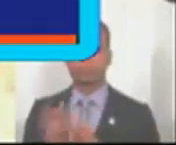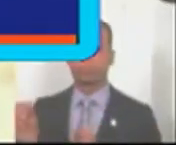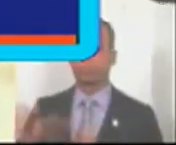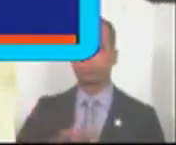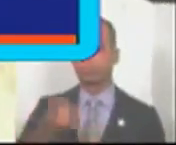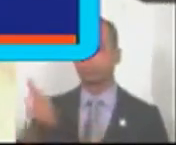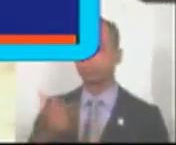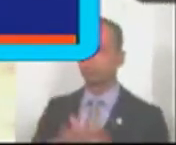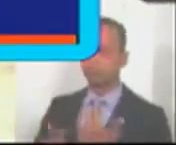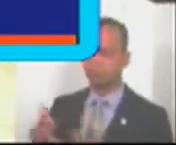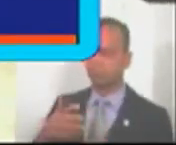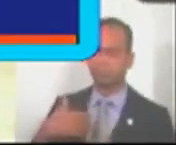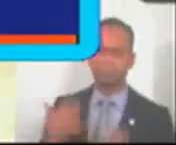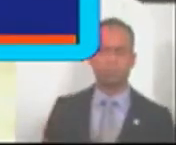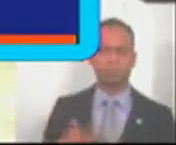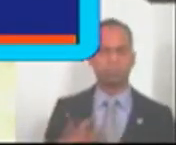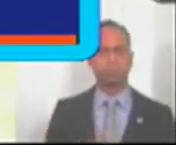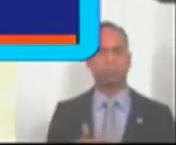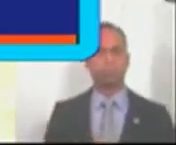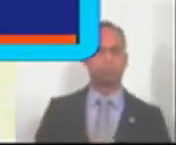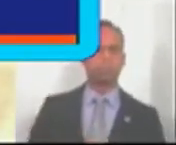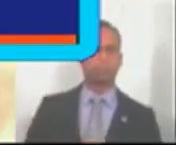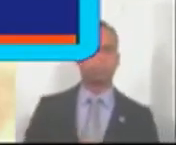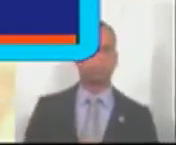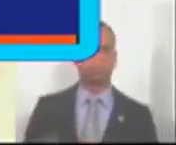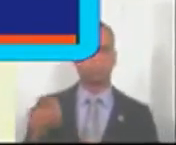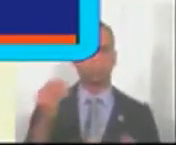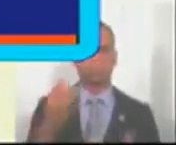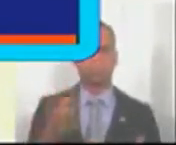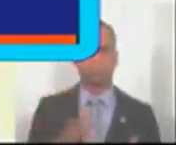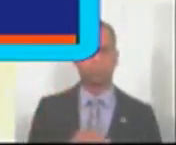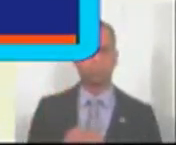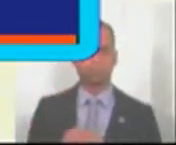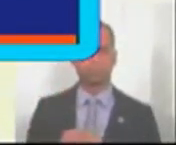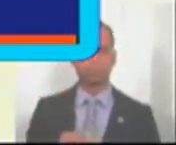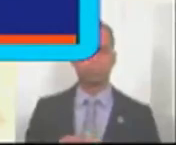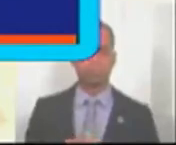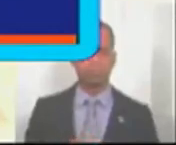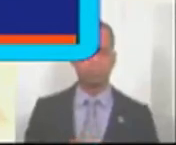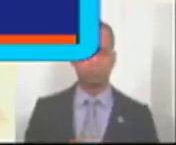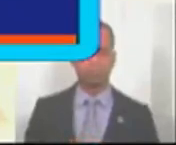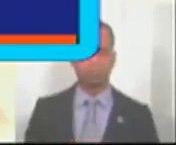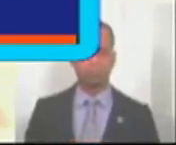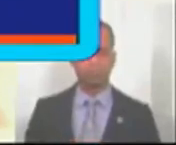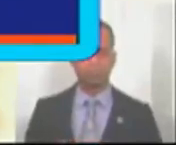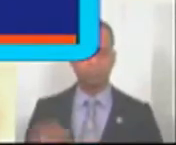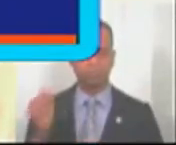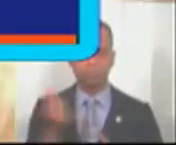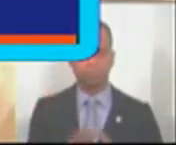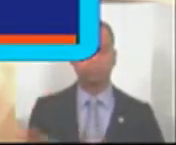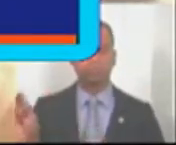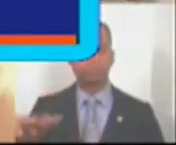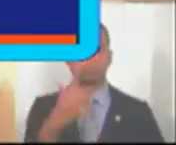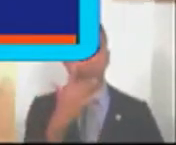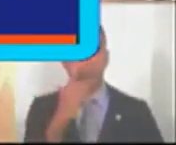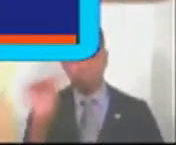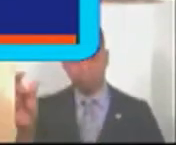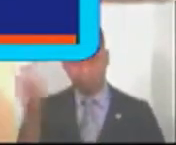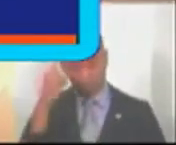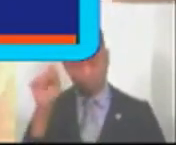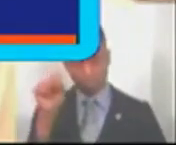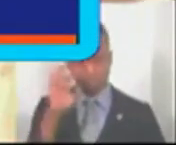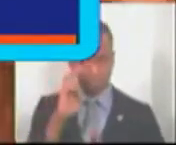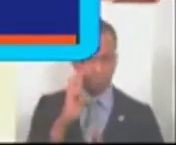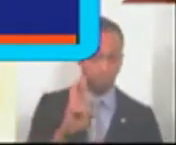cada uno tiene su manera de verlo, no con un gobierno o con otro, cada uno tiene su preferencia de gobierno, y hay que respetar